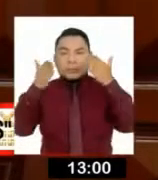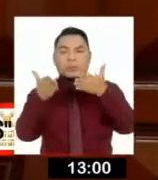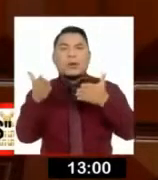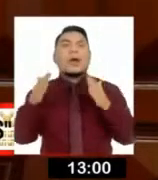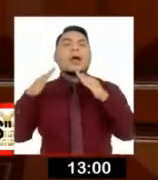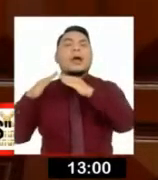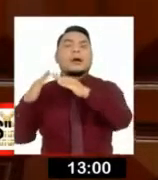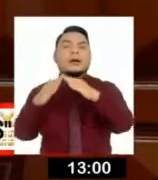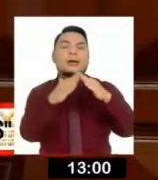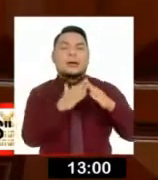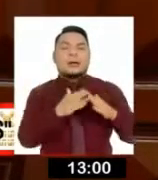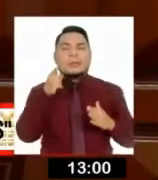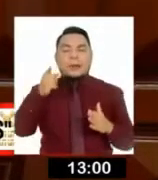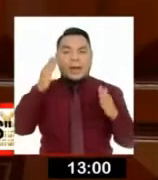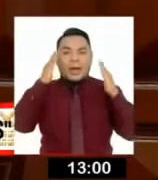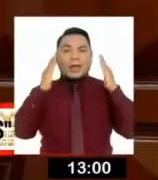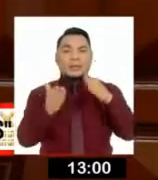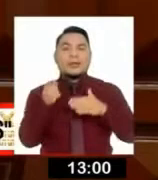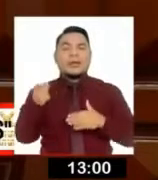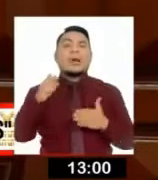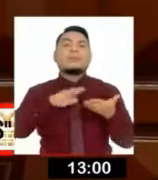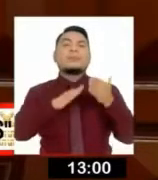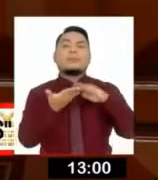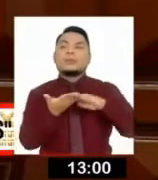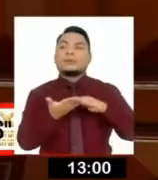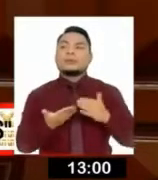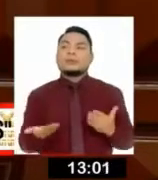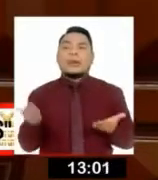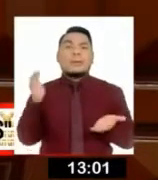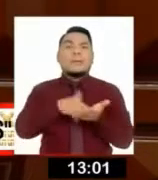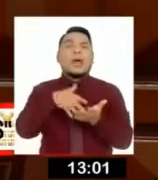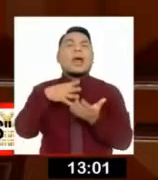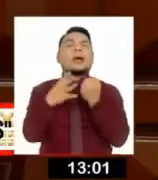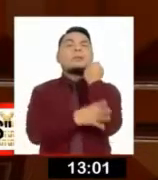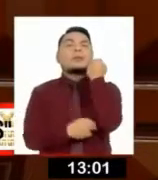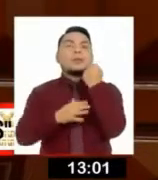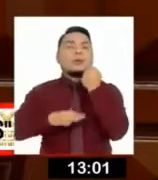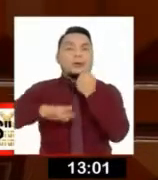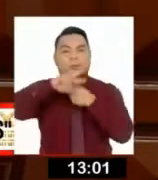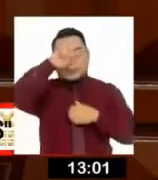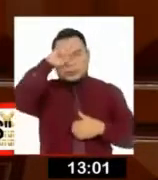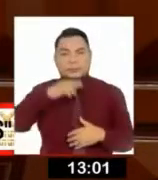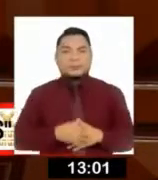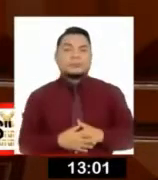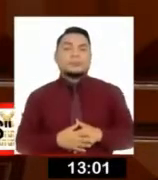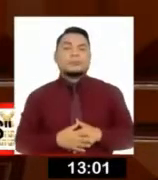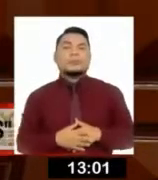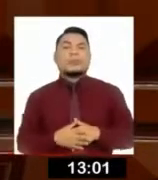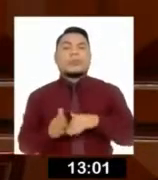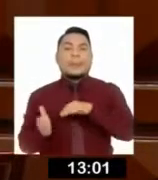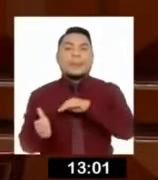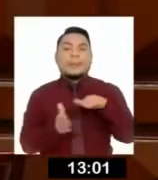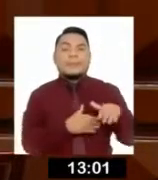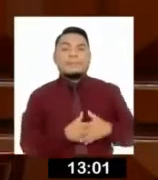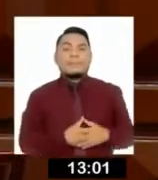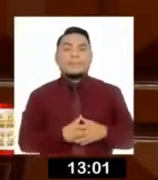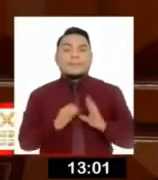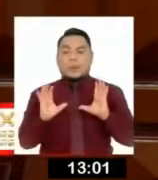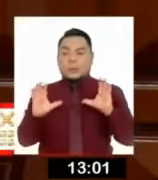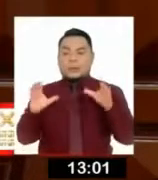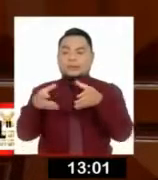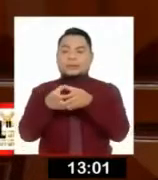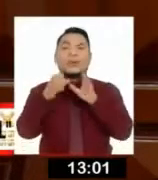de hogares para atender a las poblaciones más vulnerables del país. La Asamblea